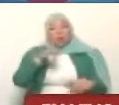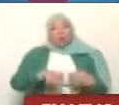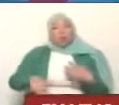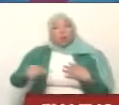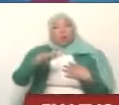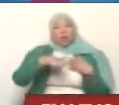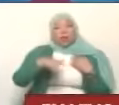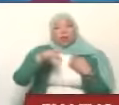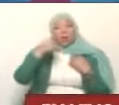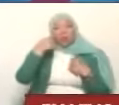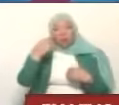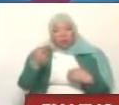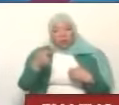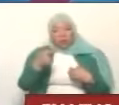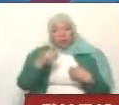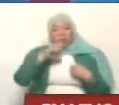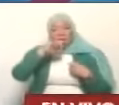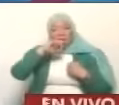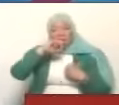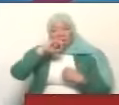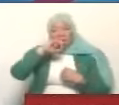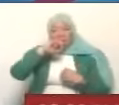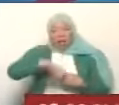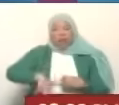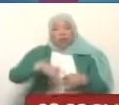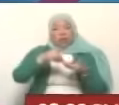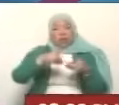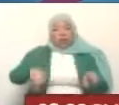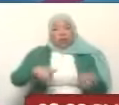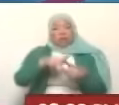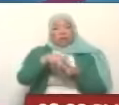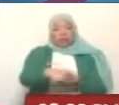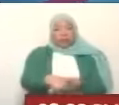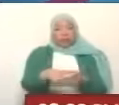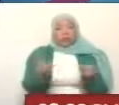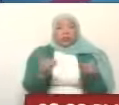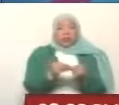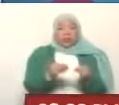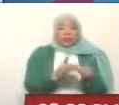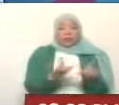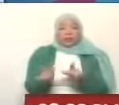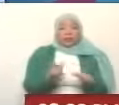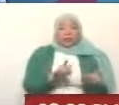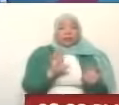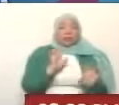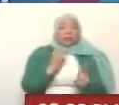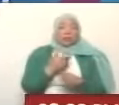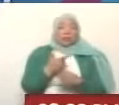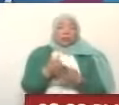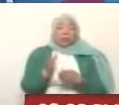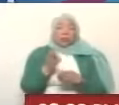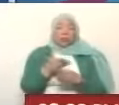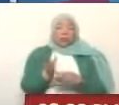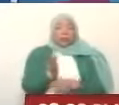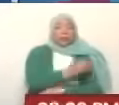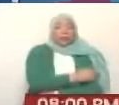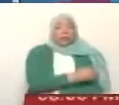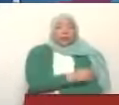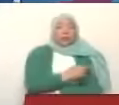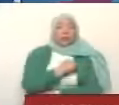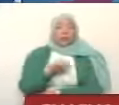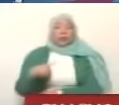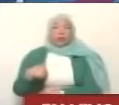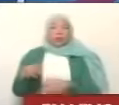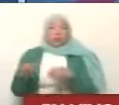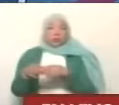viendo a los patarucos que se odian, divididos, enfrentados. Allá ellos. Y acá nosotros.